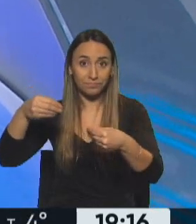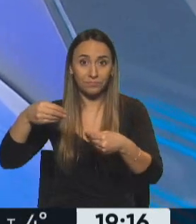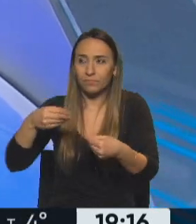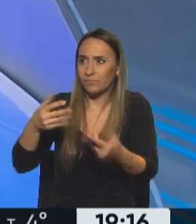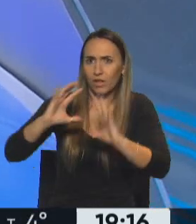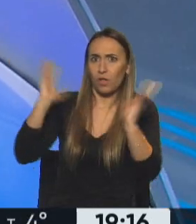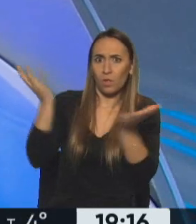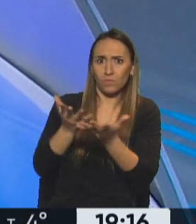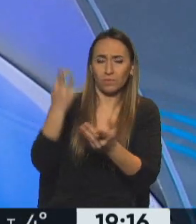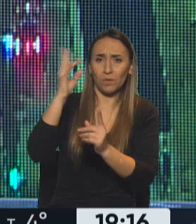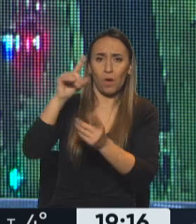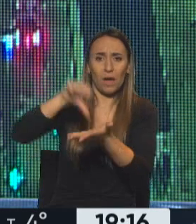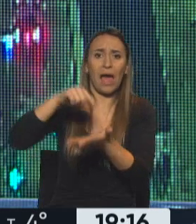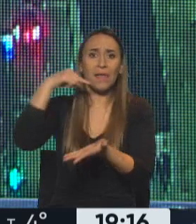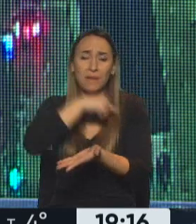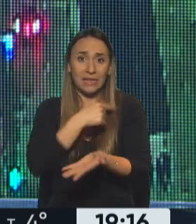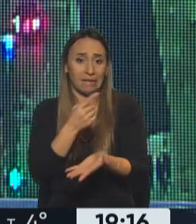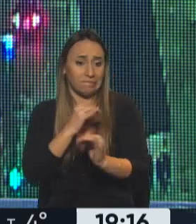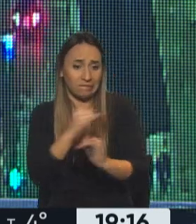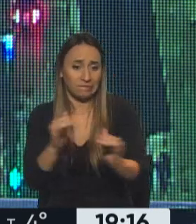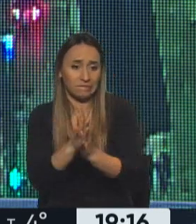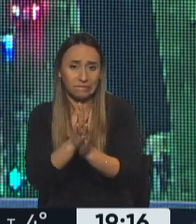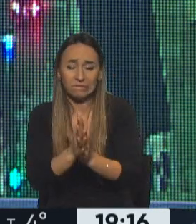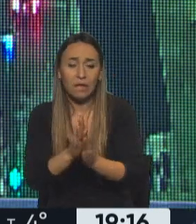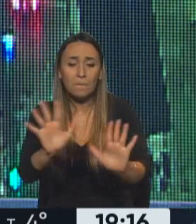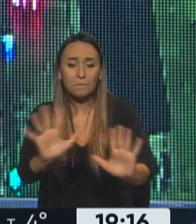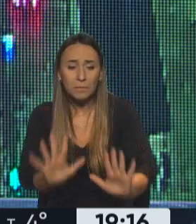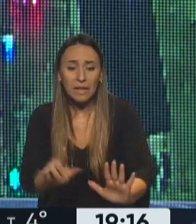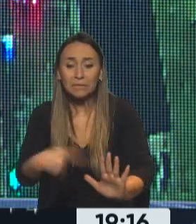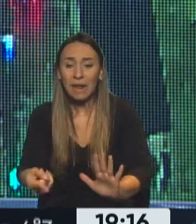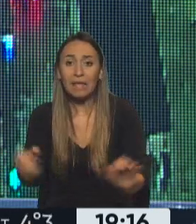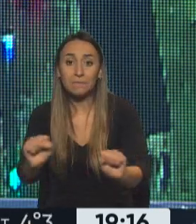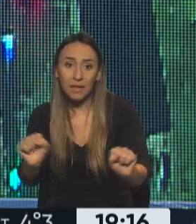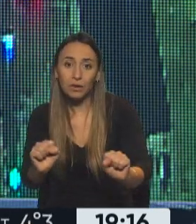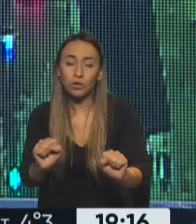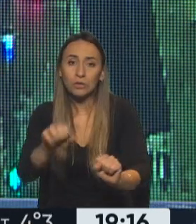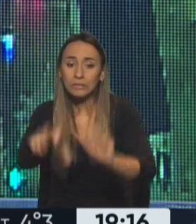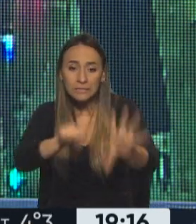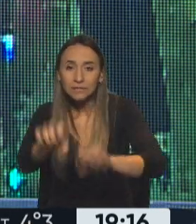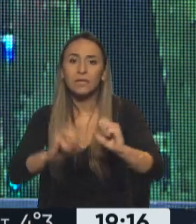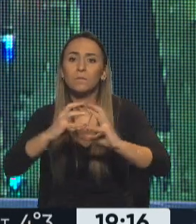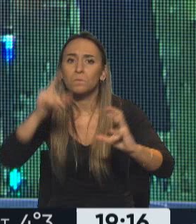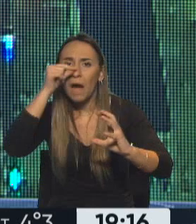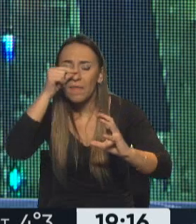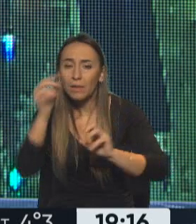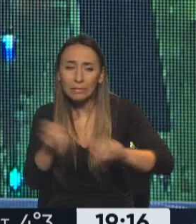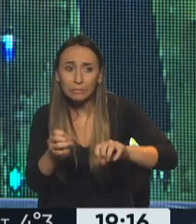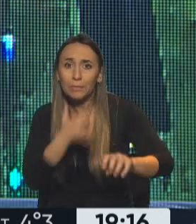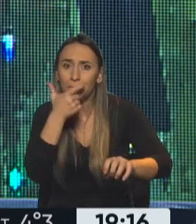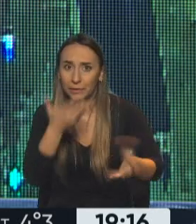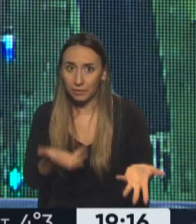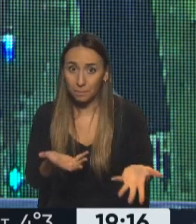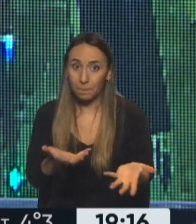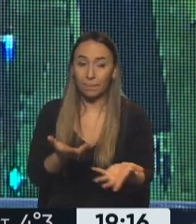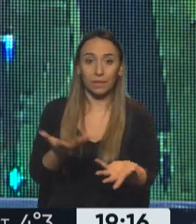están pidiendo que junten leña para prepararse para el invierno, ¿no? Que Estados Unidos, una de las economías más estables